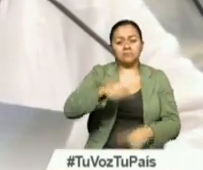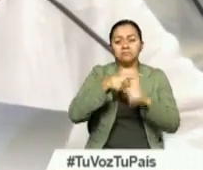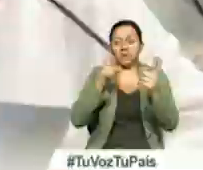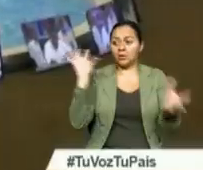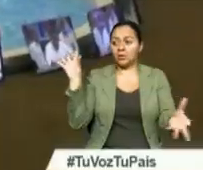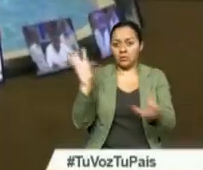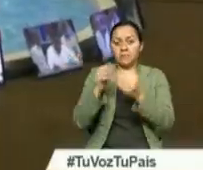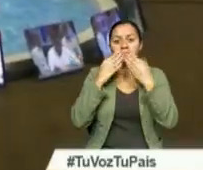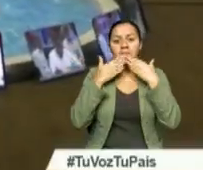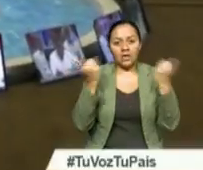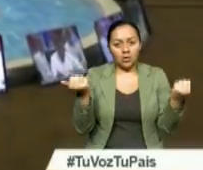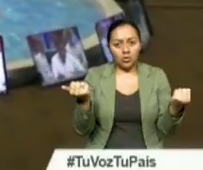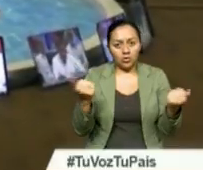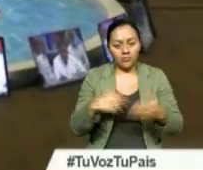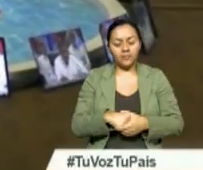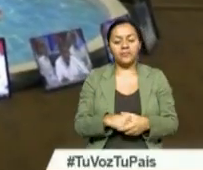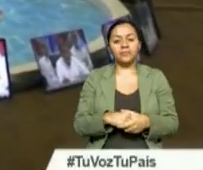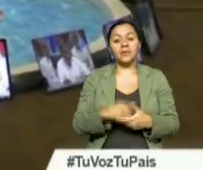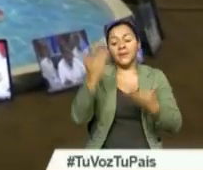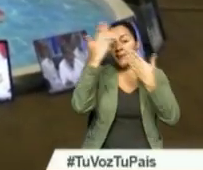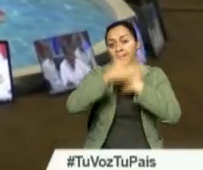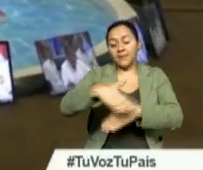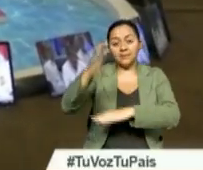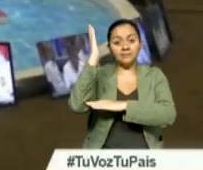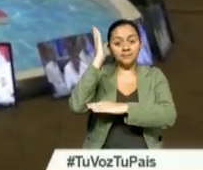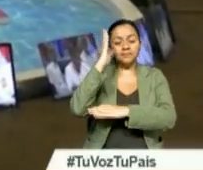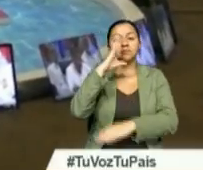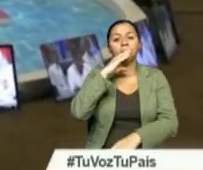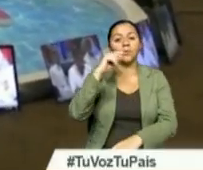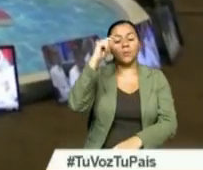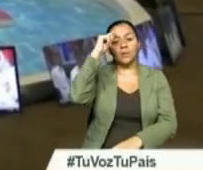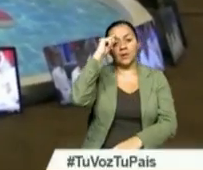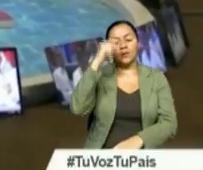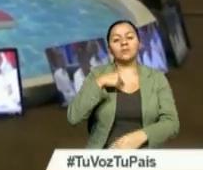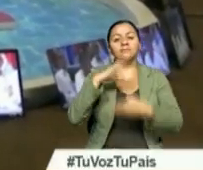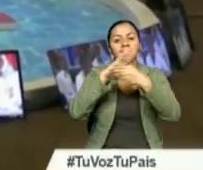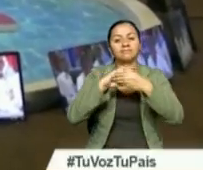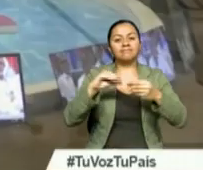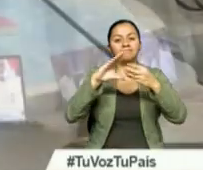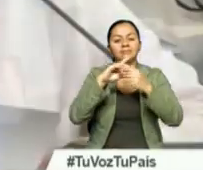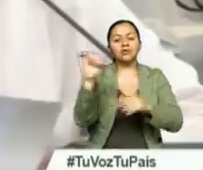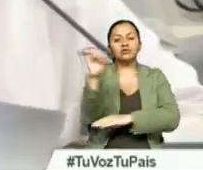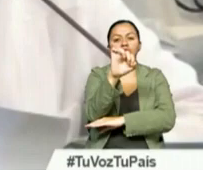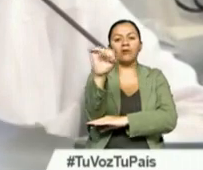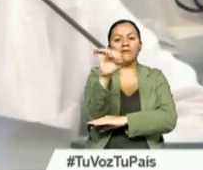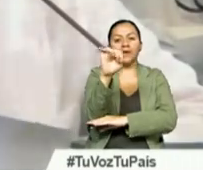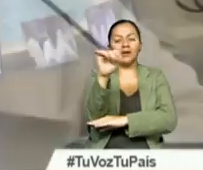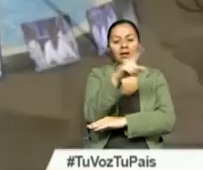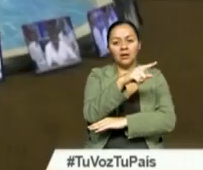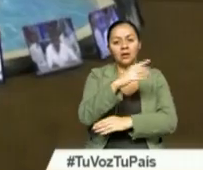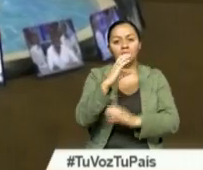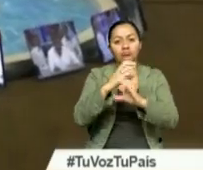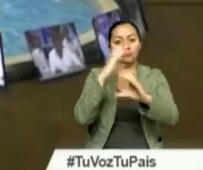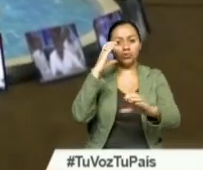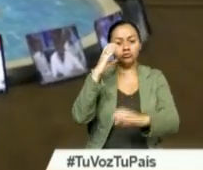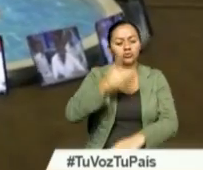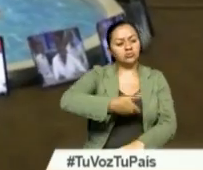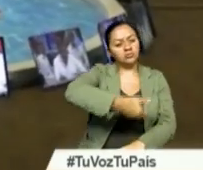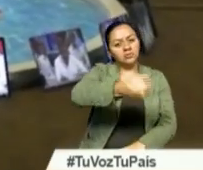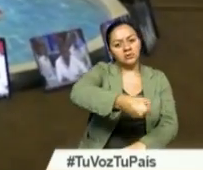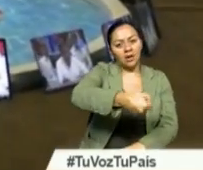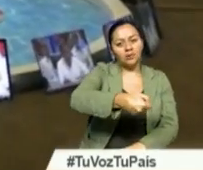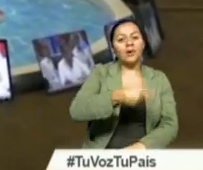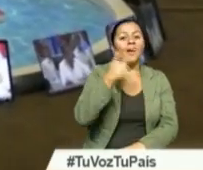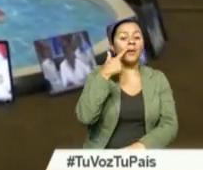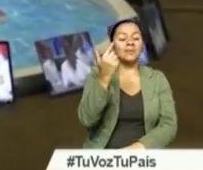como ahora. Al finalizar su intervención, Rafael Correa contó la anécdota de un chofer de un bus a quien lo saludó y la sorpresa que tuvo